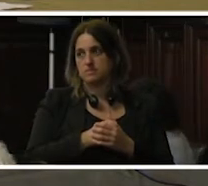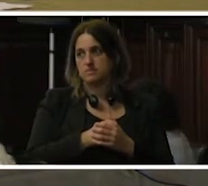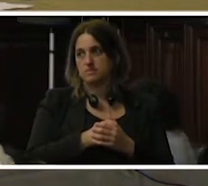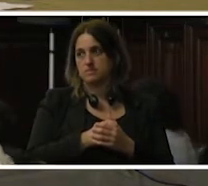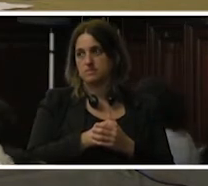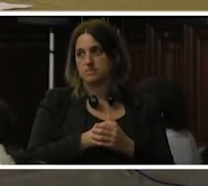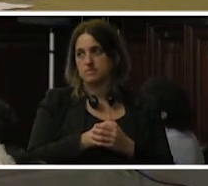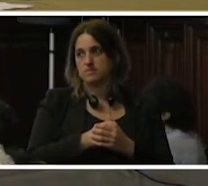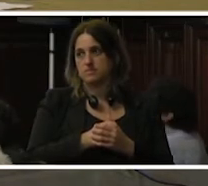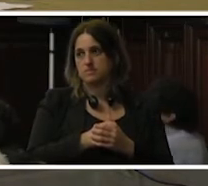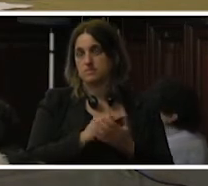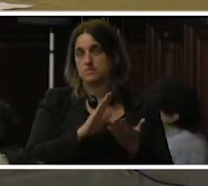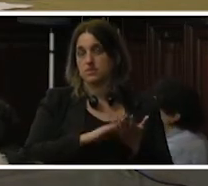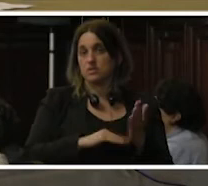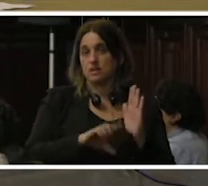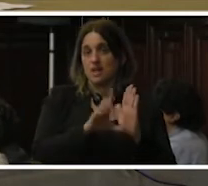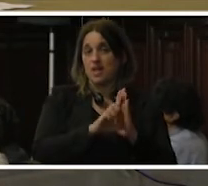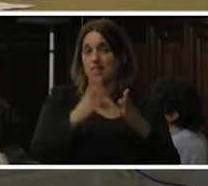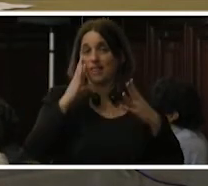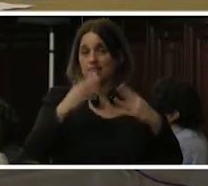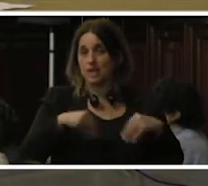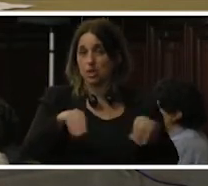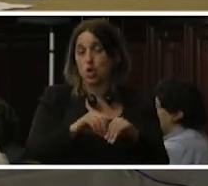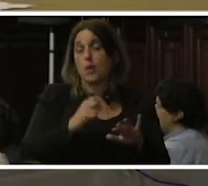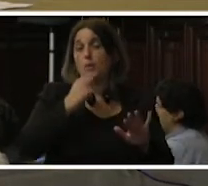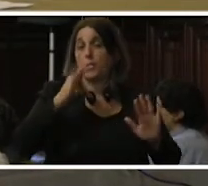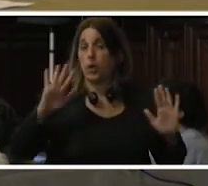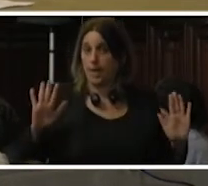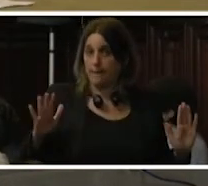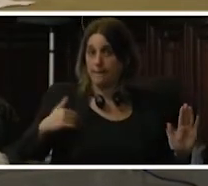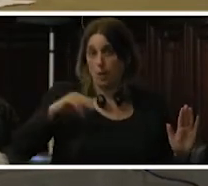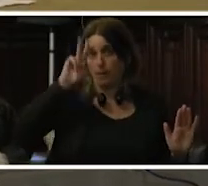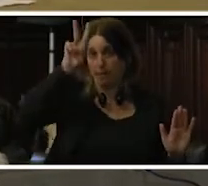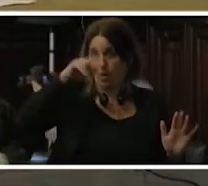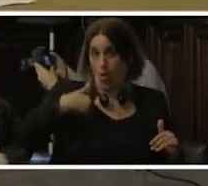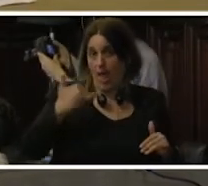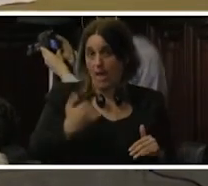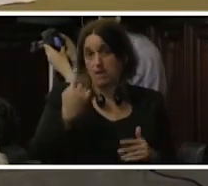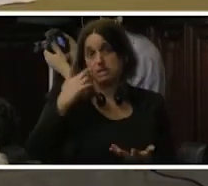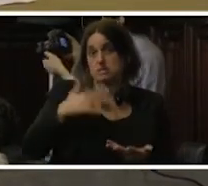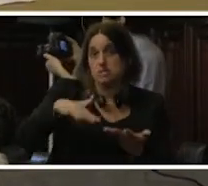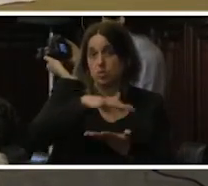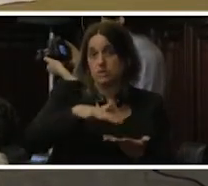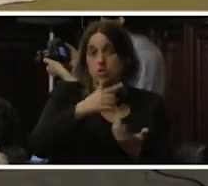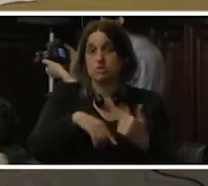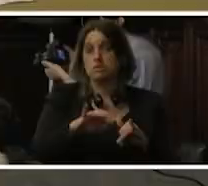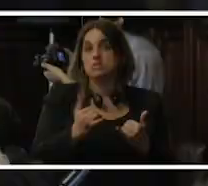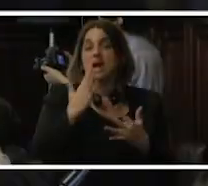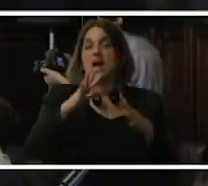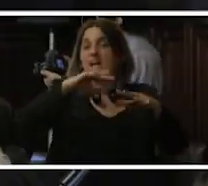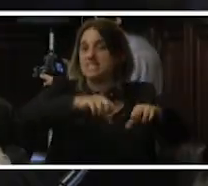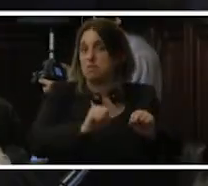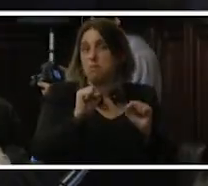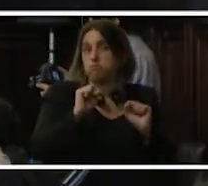Sobre la temática territorial, por ejemplo, en Perú tenemos casos de reservas, así es